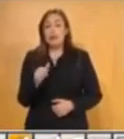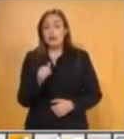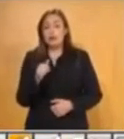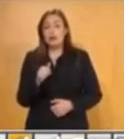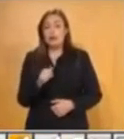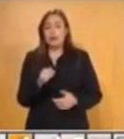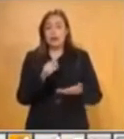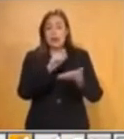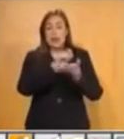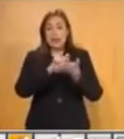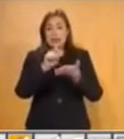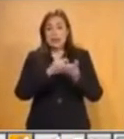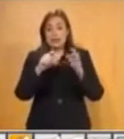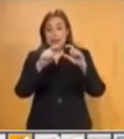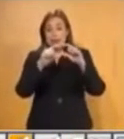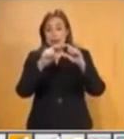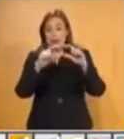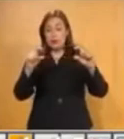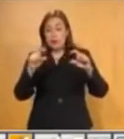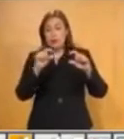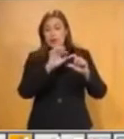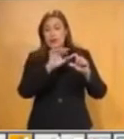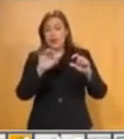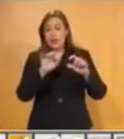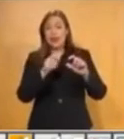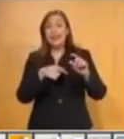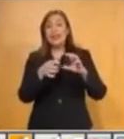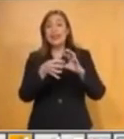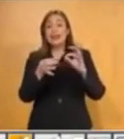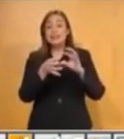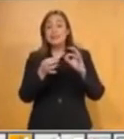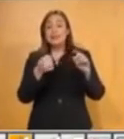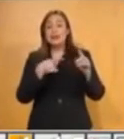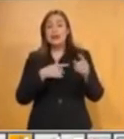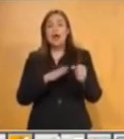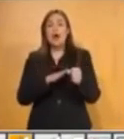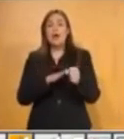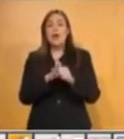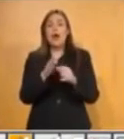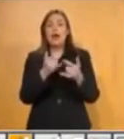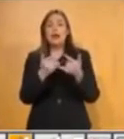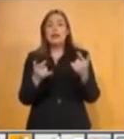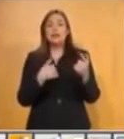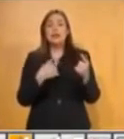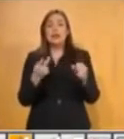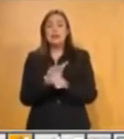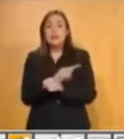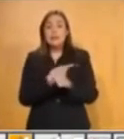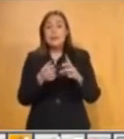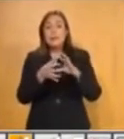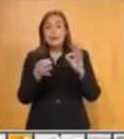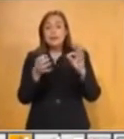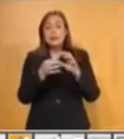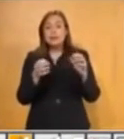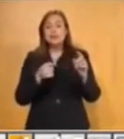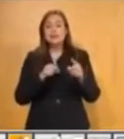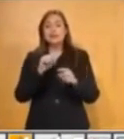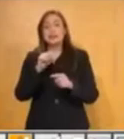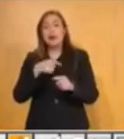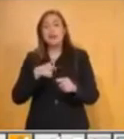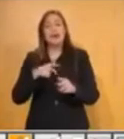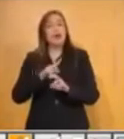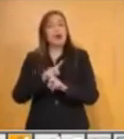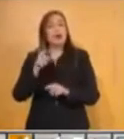the captions. You don't need to write captions in all the panels, remember. Add onomatopoeias or